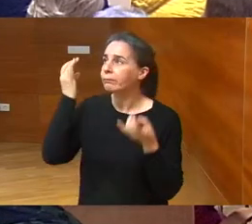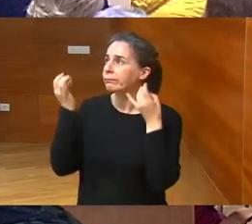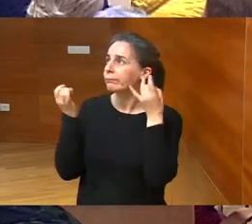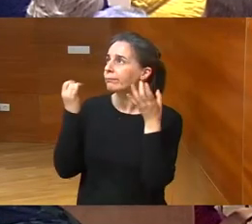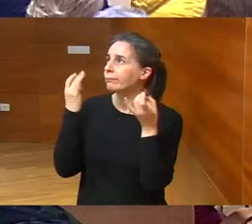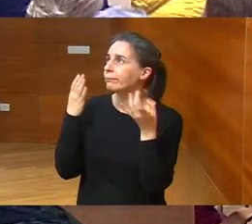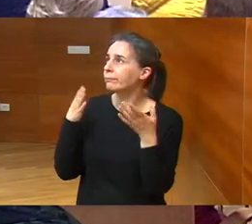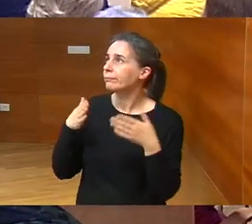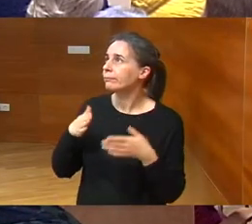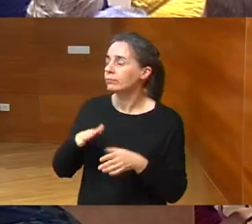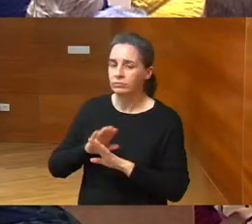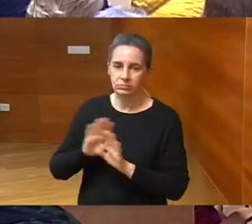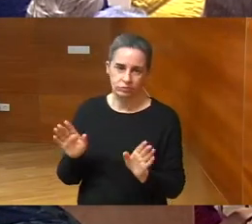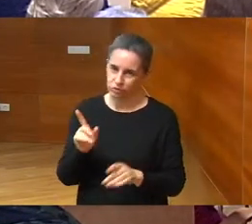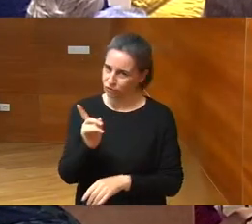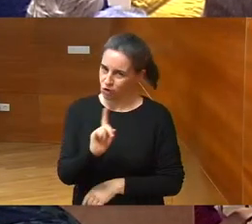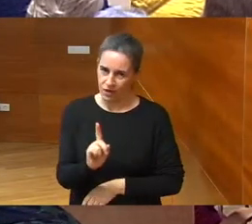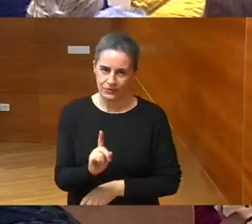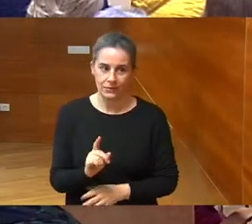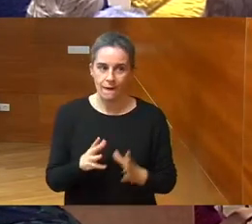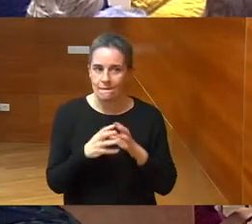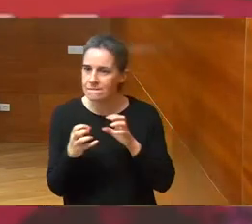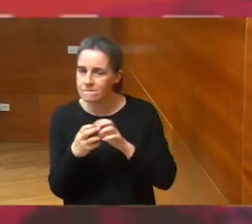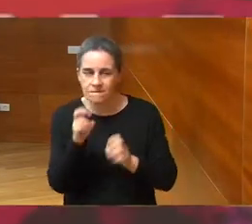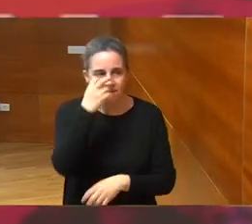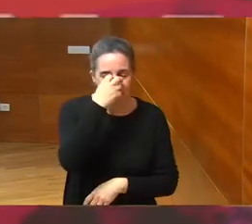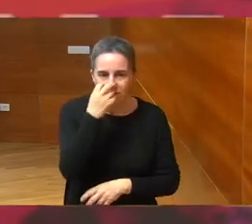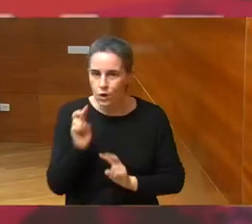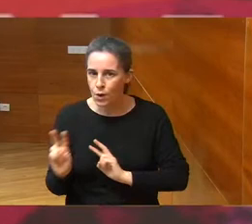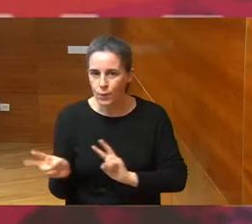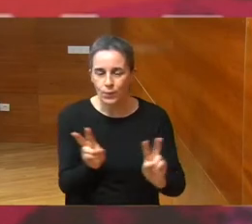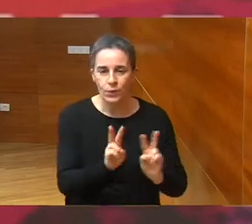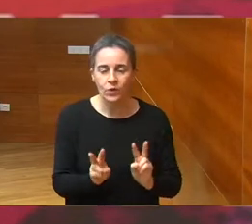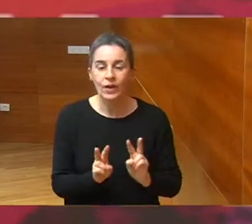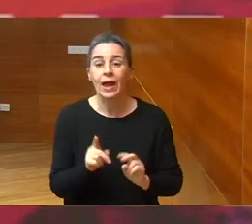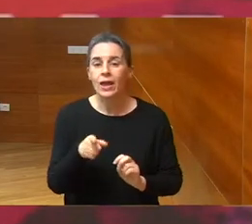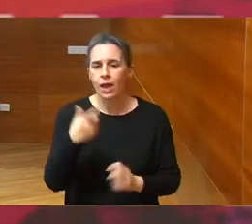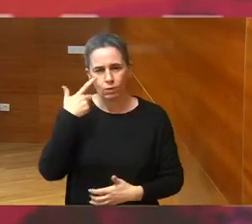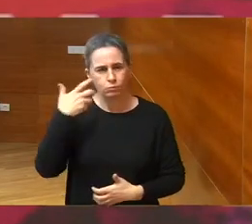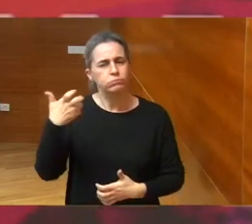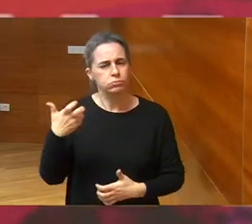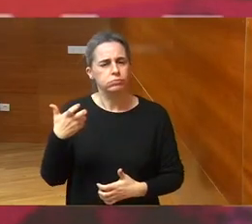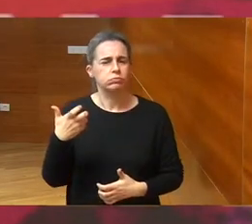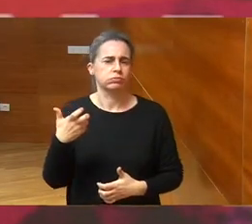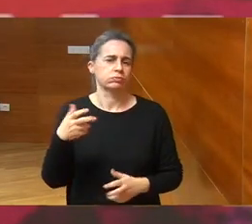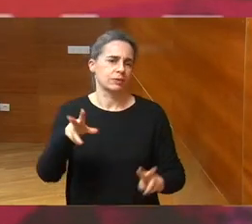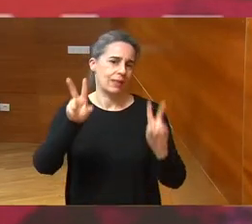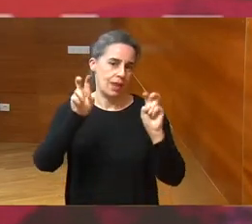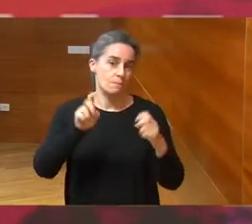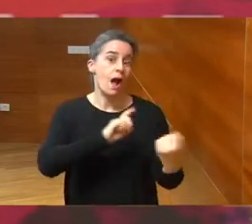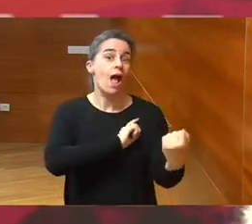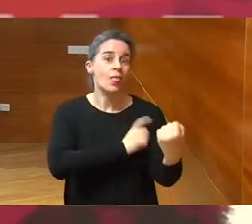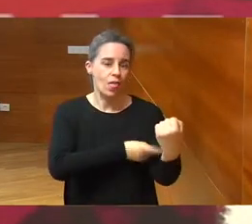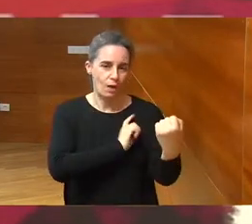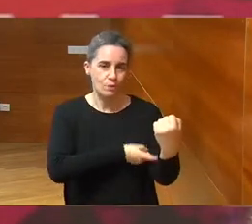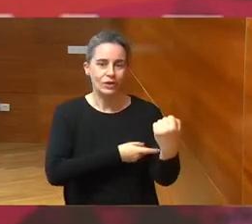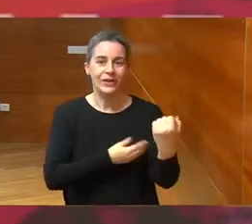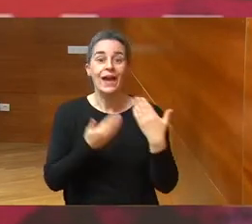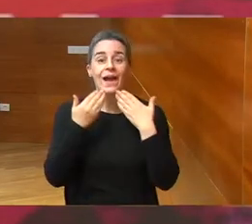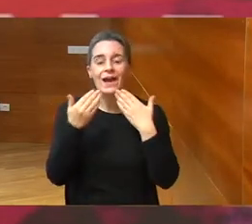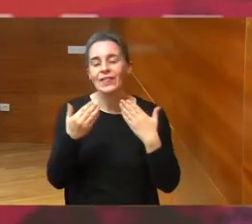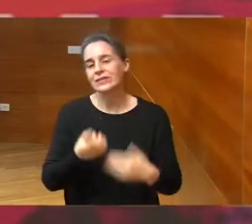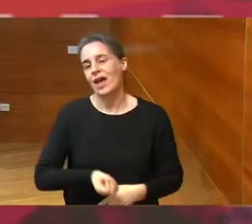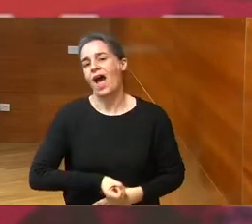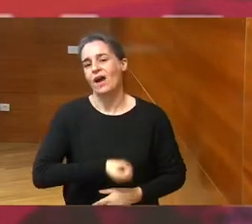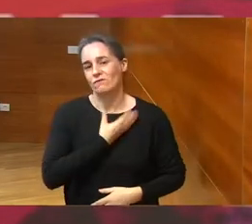y cuando digo que destacó no ámbito de deporte por las afición